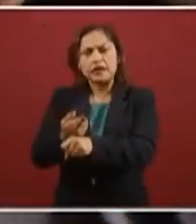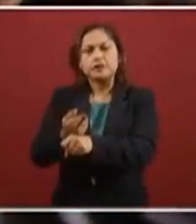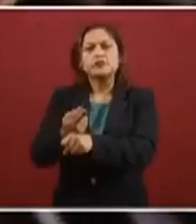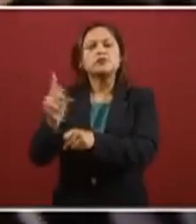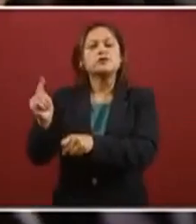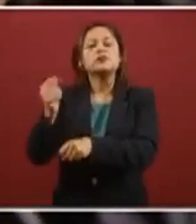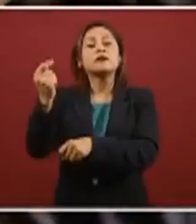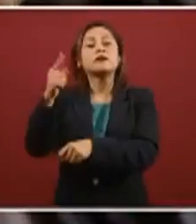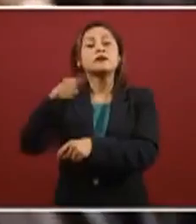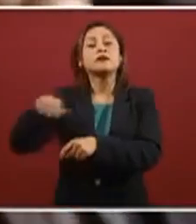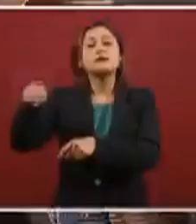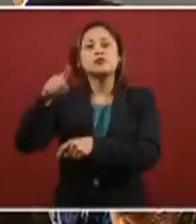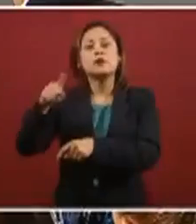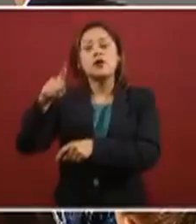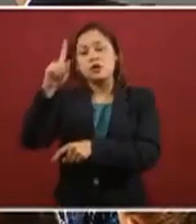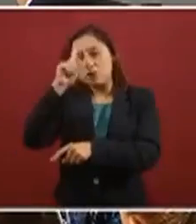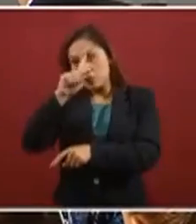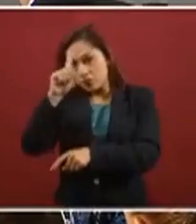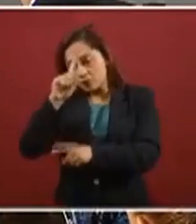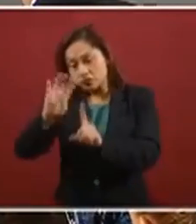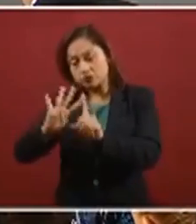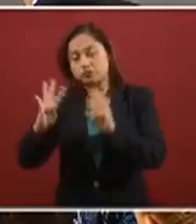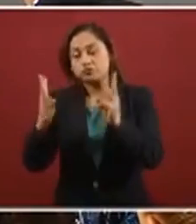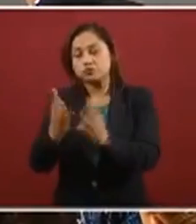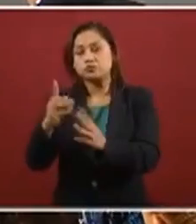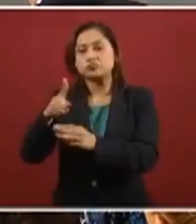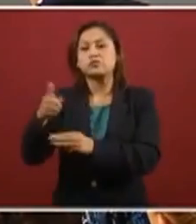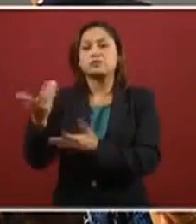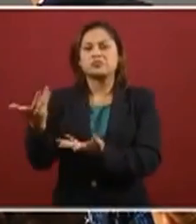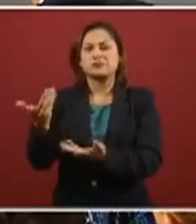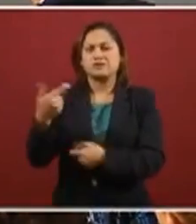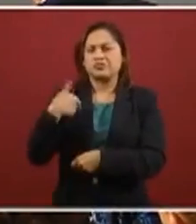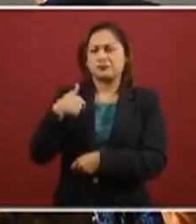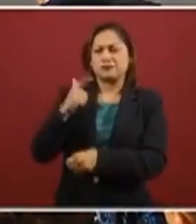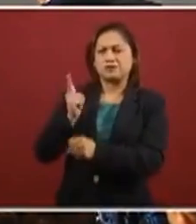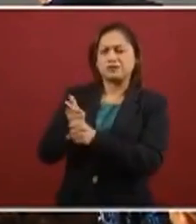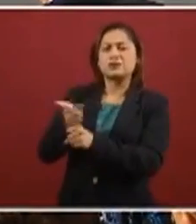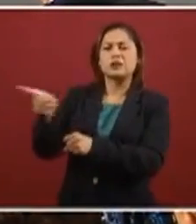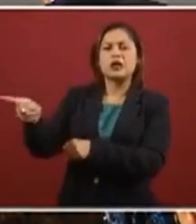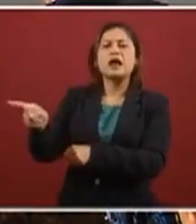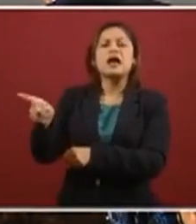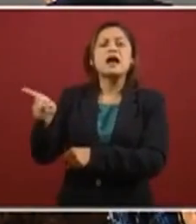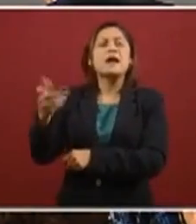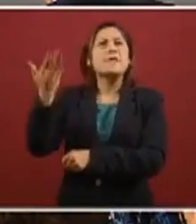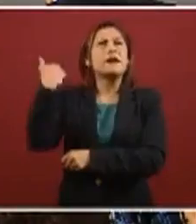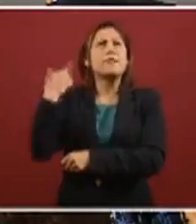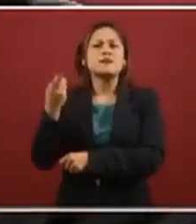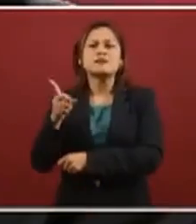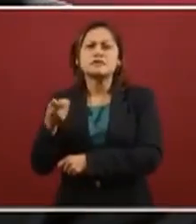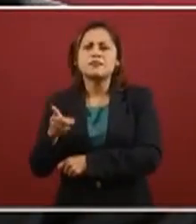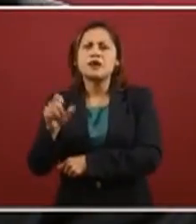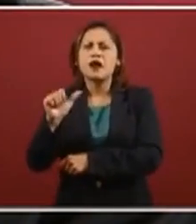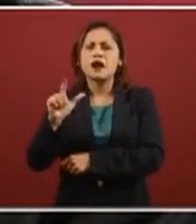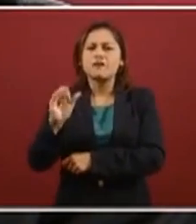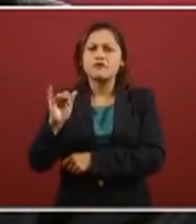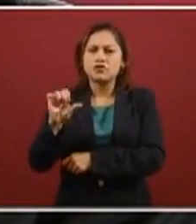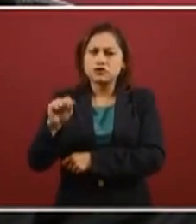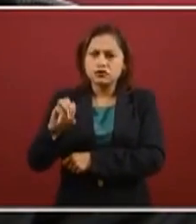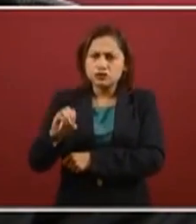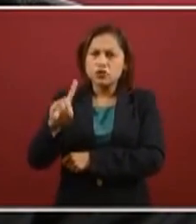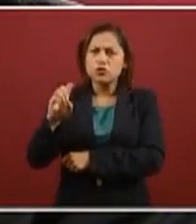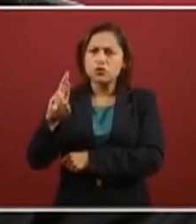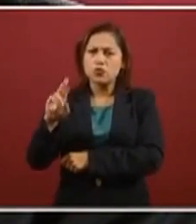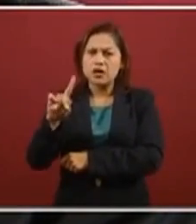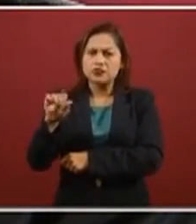según hizo oficial, me parece que en diciembre, Alfonso Durazo. La pregunta es, ¿descuidos como